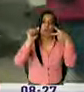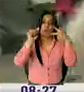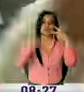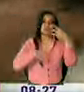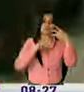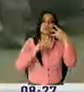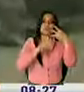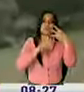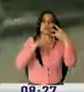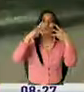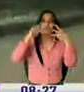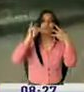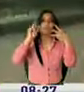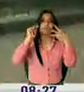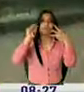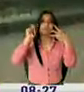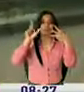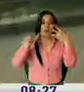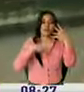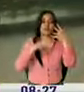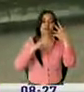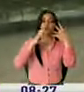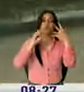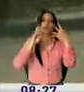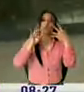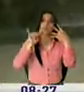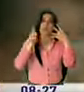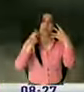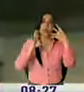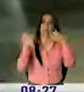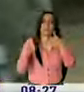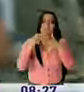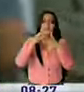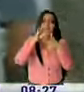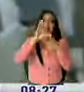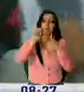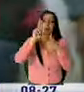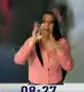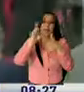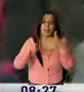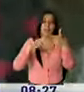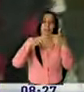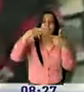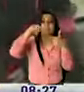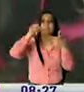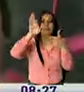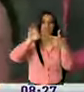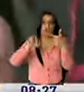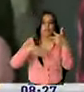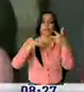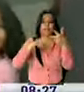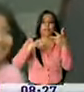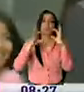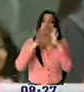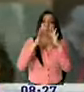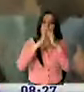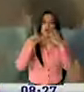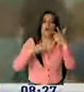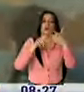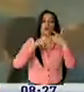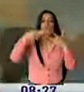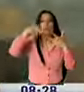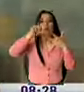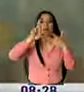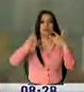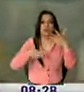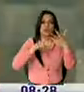de Pinta, tenemos en Cunuyaco, tenemos en Tababela, tenemos en Pifo, tenemos en Tumbaco, en Puellar, en Atahualpa. En